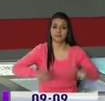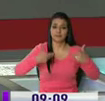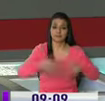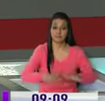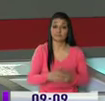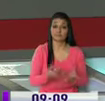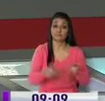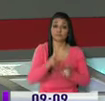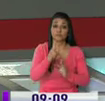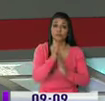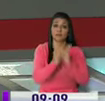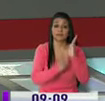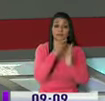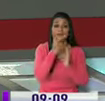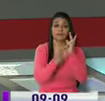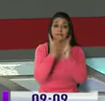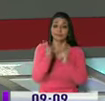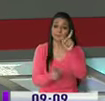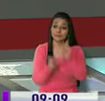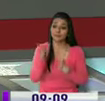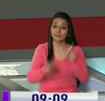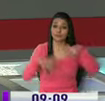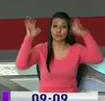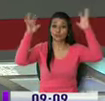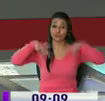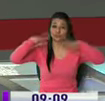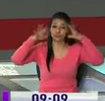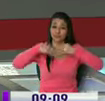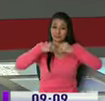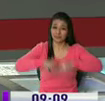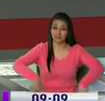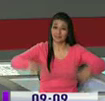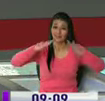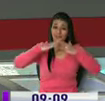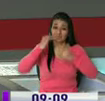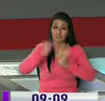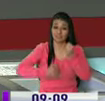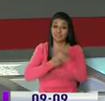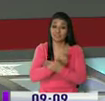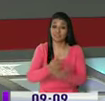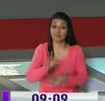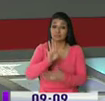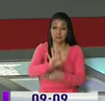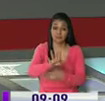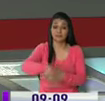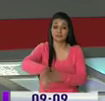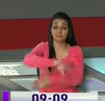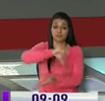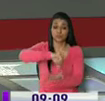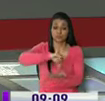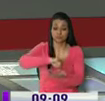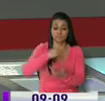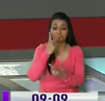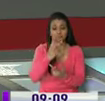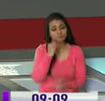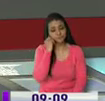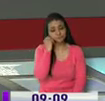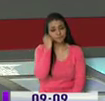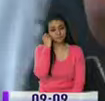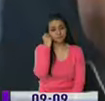su agenda visitó a los afectados de las lluvias del pasado fin de semana, que estuvo realmente complicado en nuestro país. Veamos.